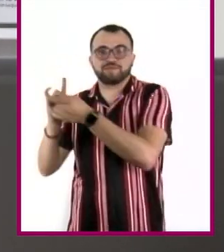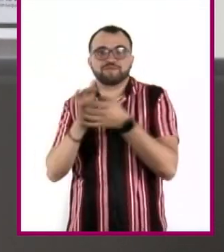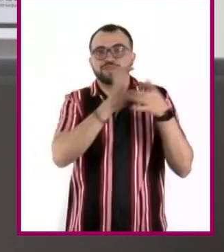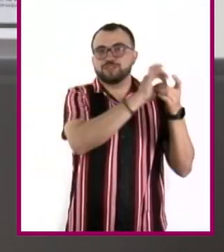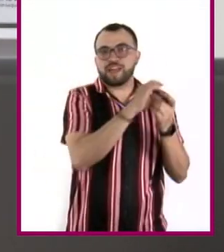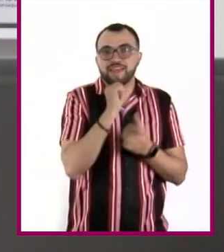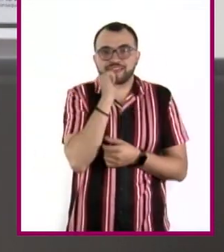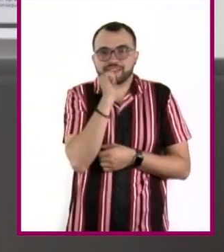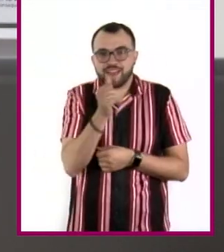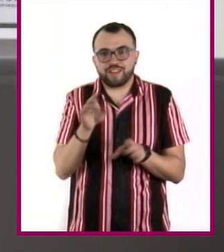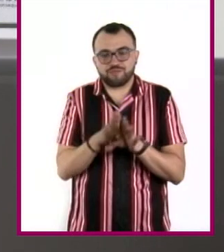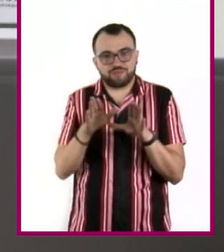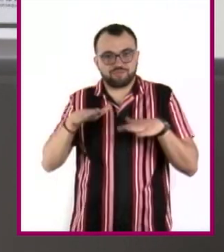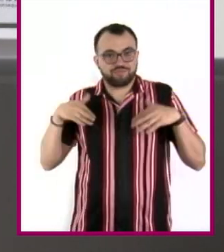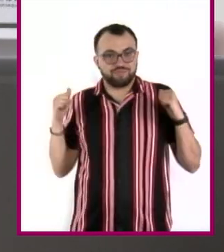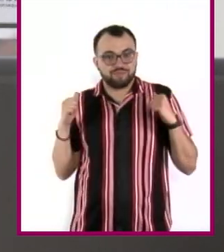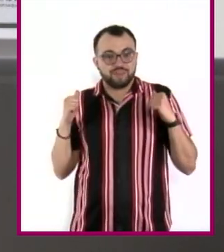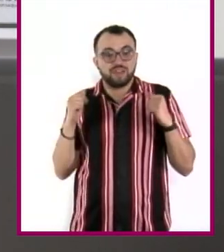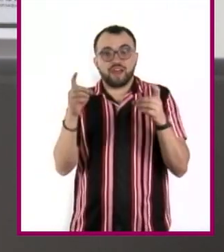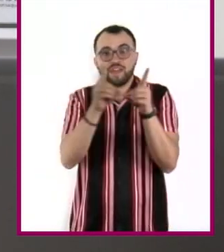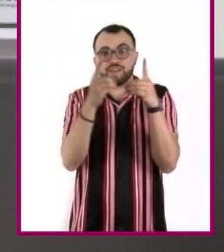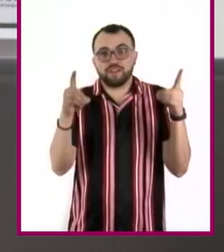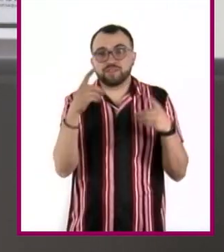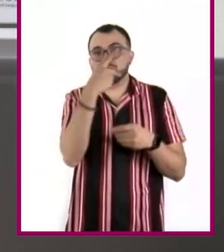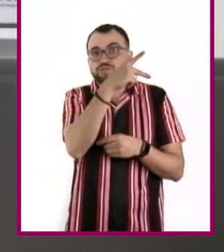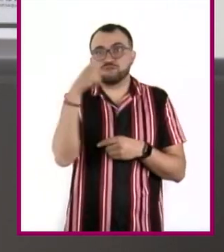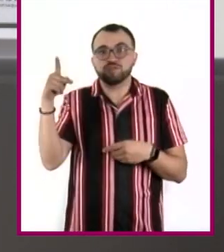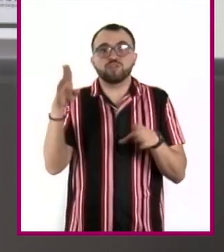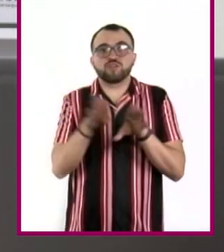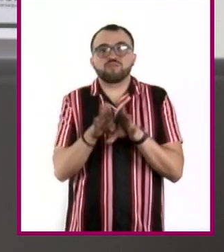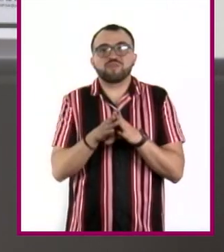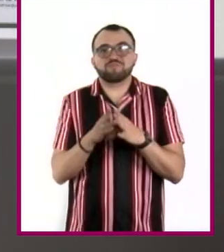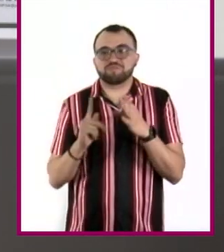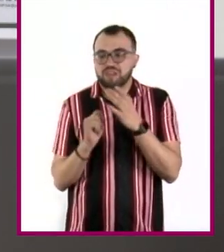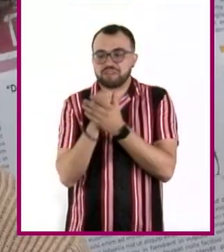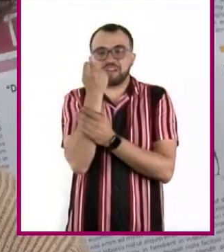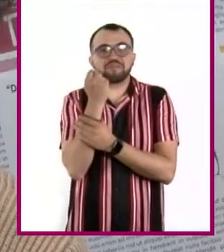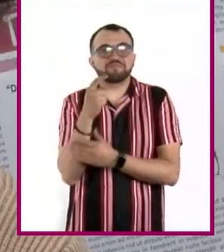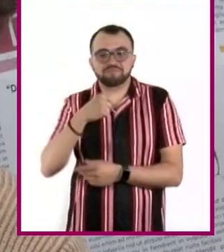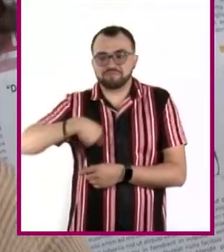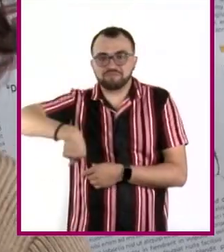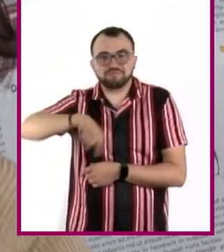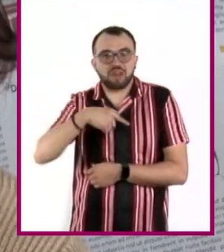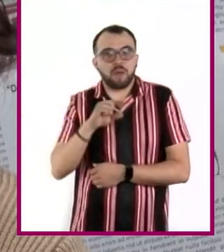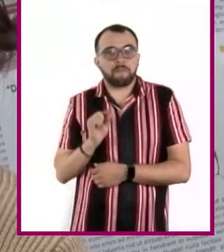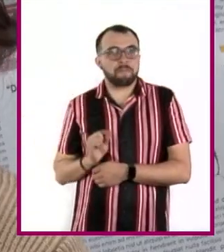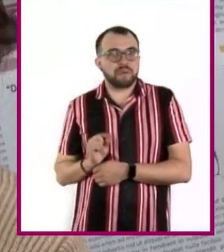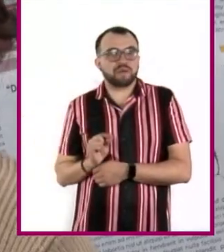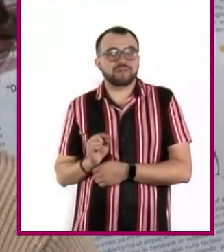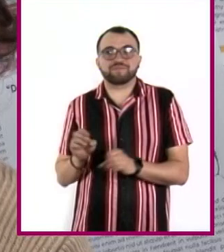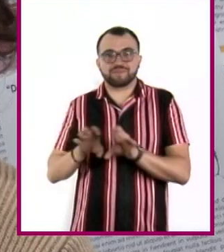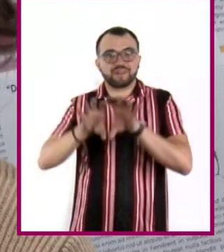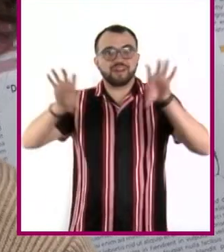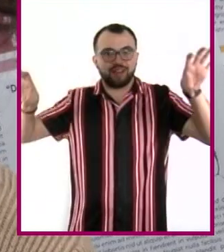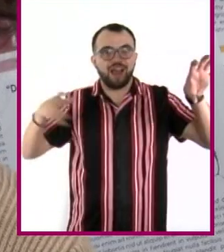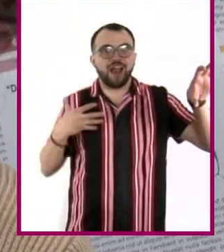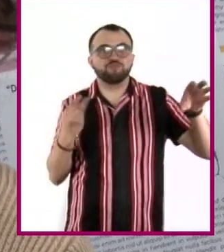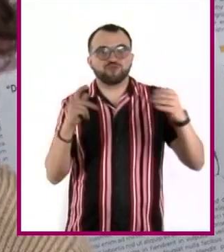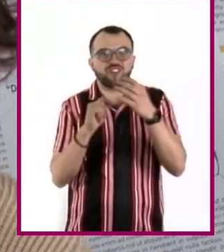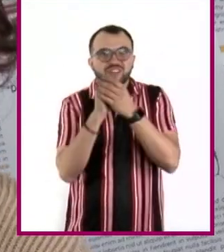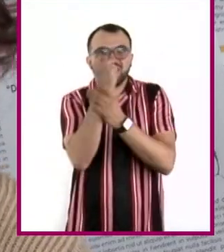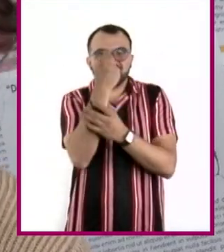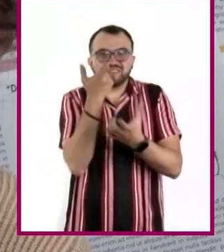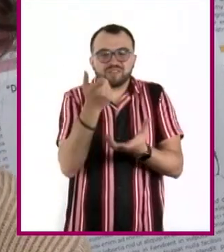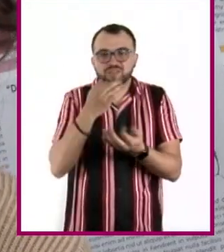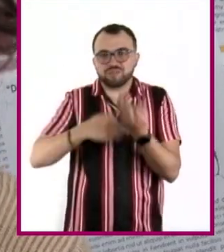bandos, o que su grado de desarrollo estaba por debajo de los países altamente industrializados. Entonces, debemos entender